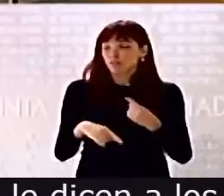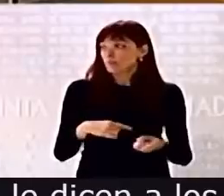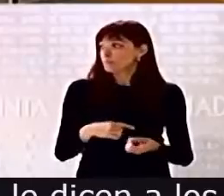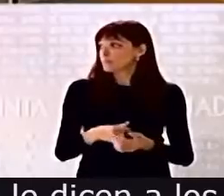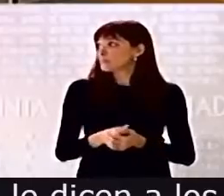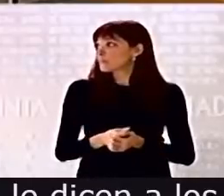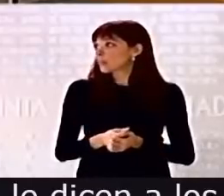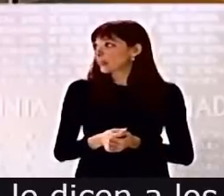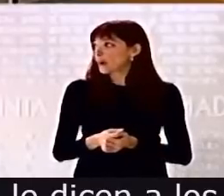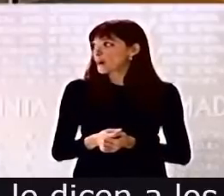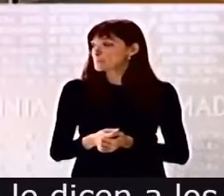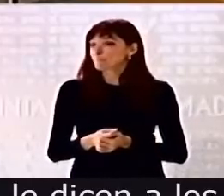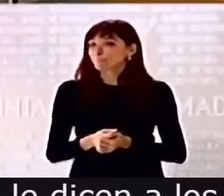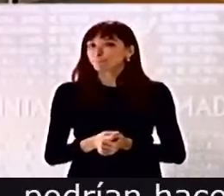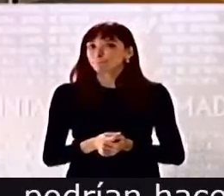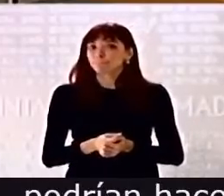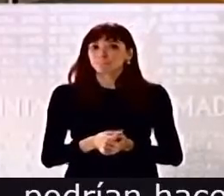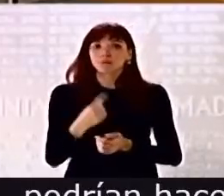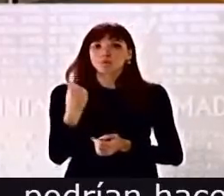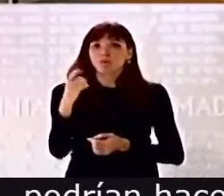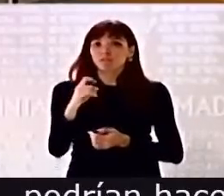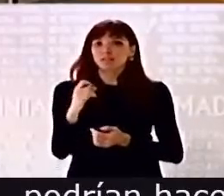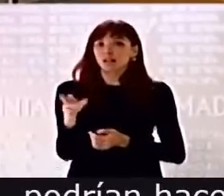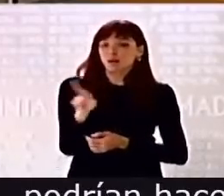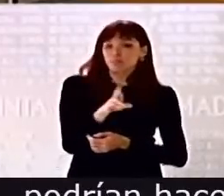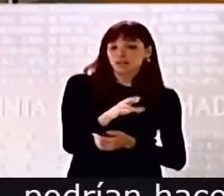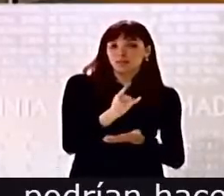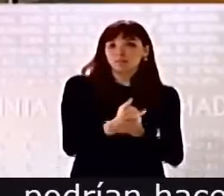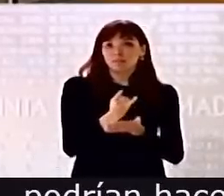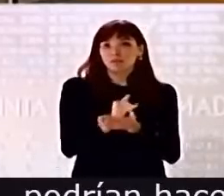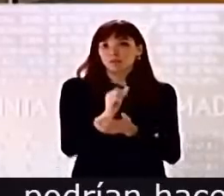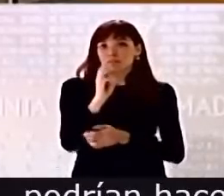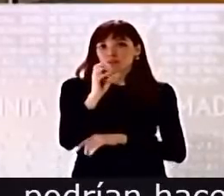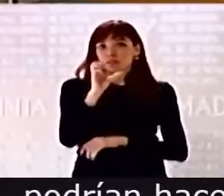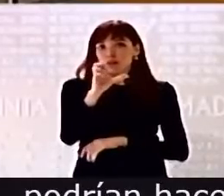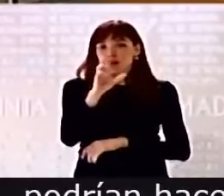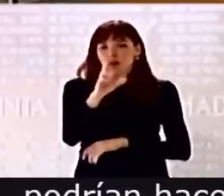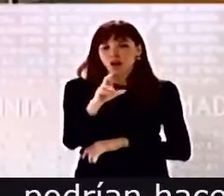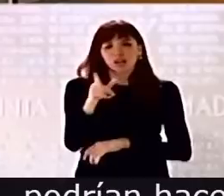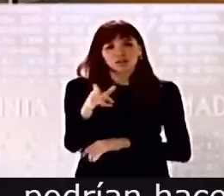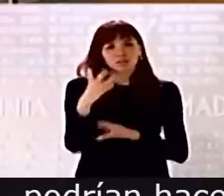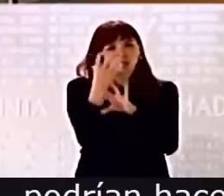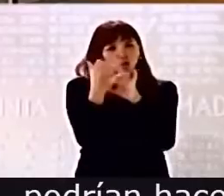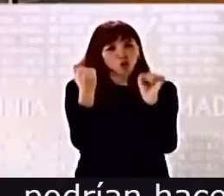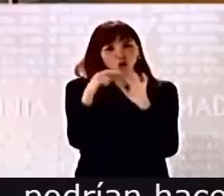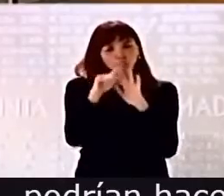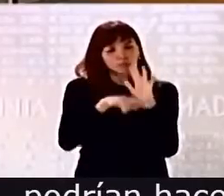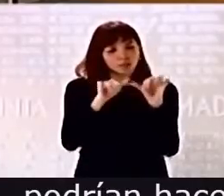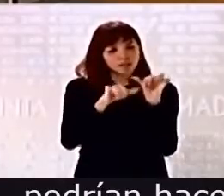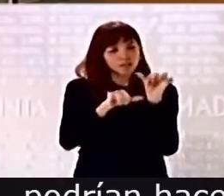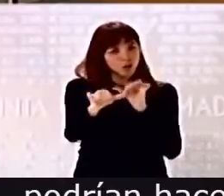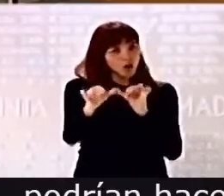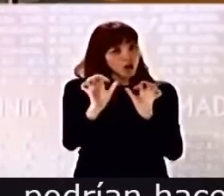sin necesidad de hacerse una segunda PCR. ¿Este ya va a ser el protocolo que se va a seguir a partir de ahora?